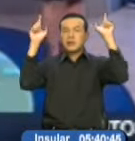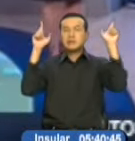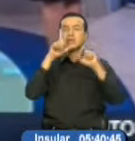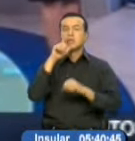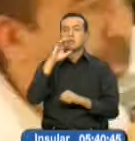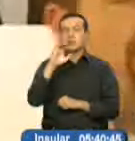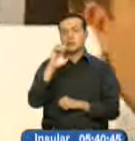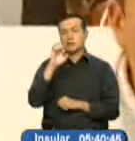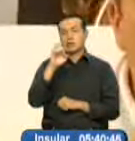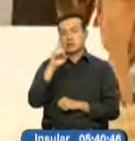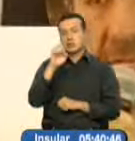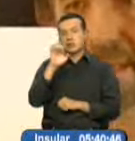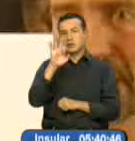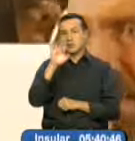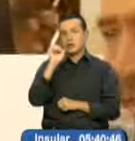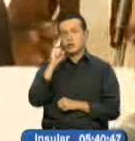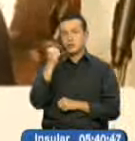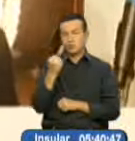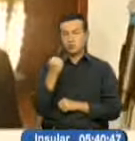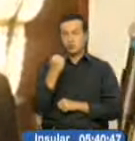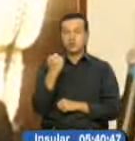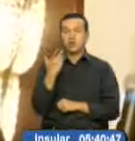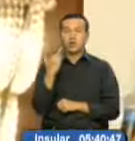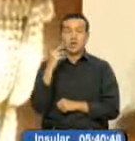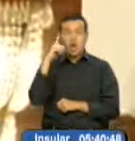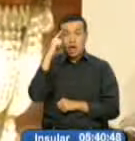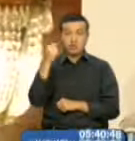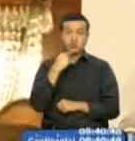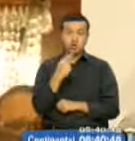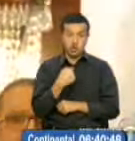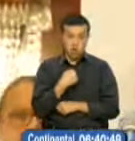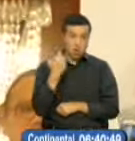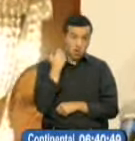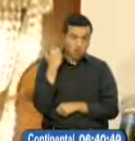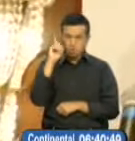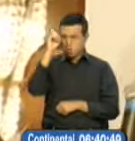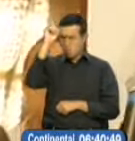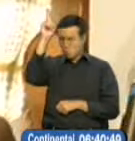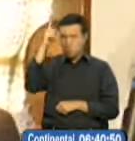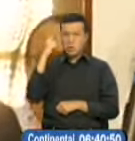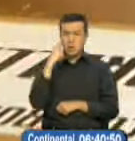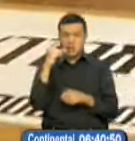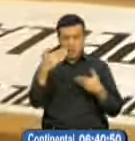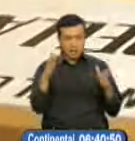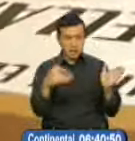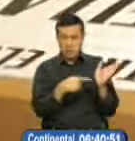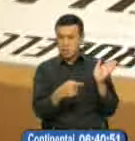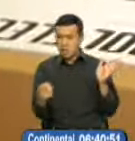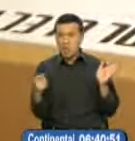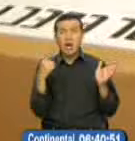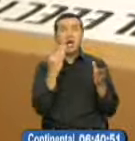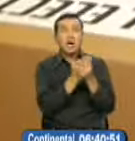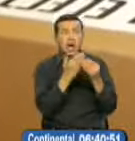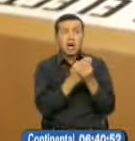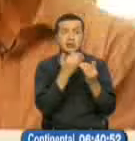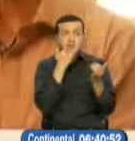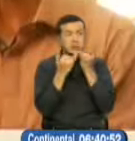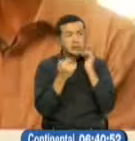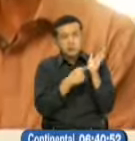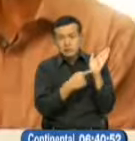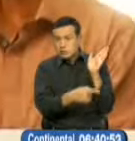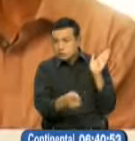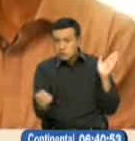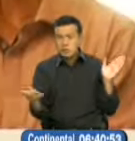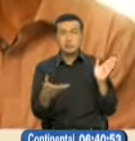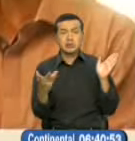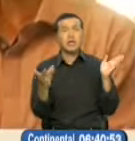por Sedatos. En la negativa de Lasso de aceptar la derrota, presentó cajas que supuestamente contenían actas inconsistentes.